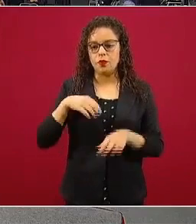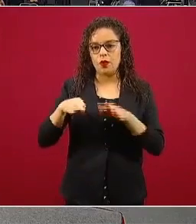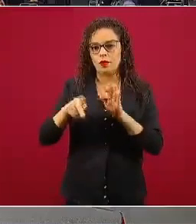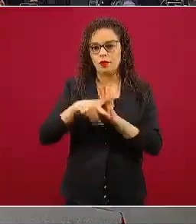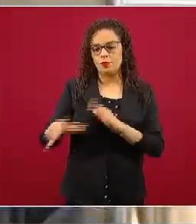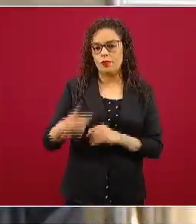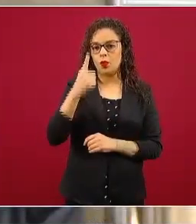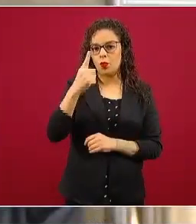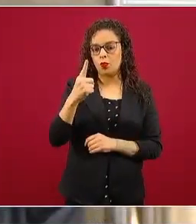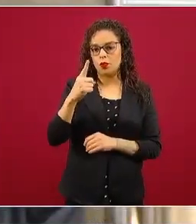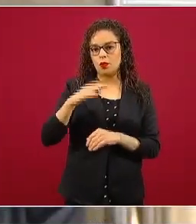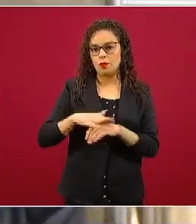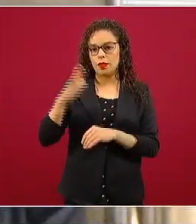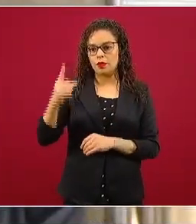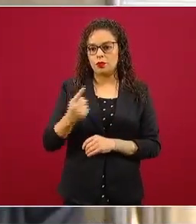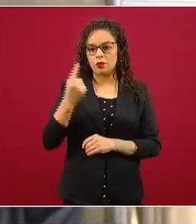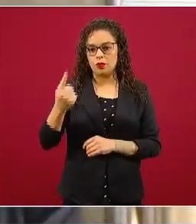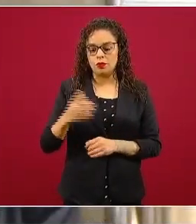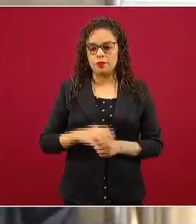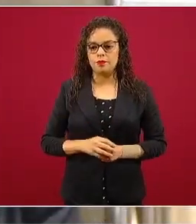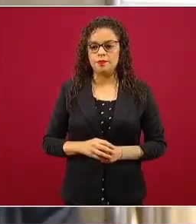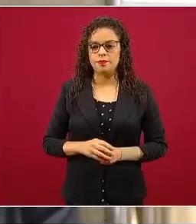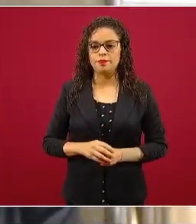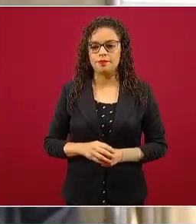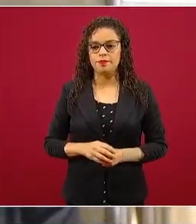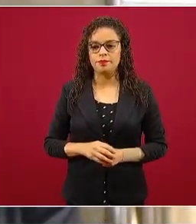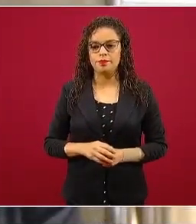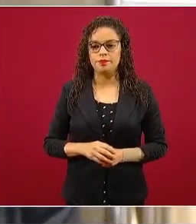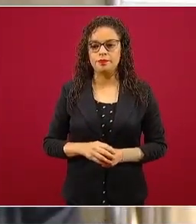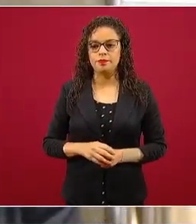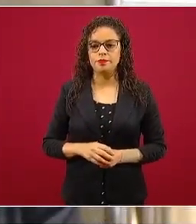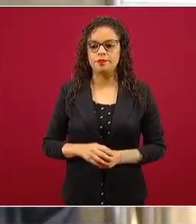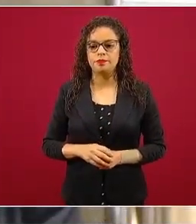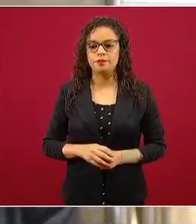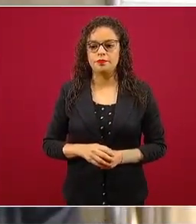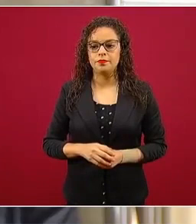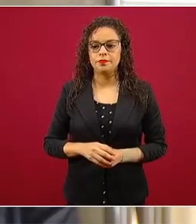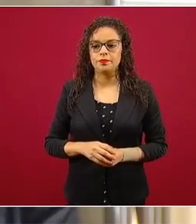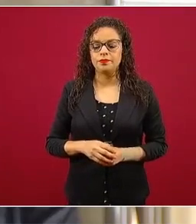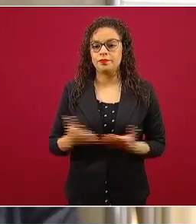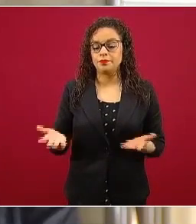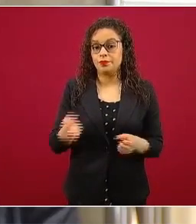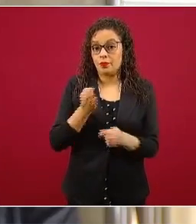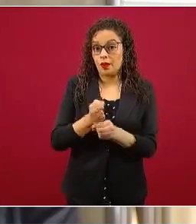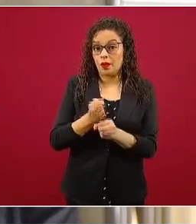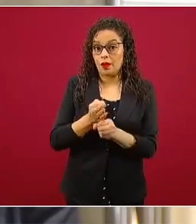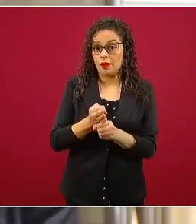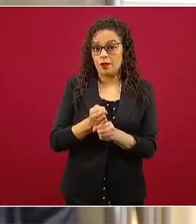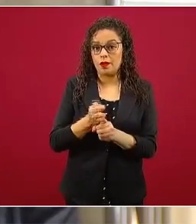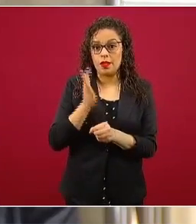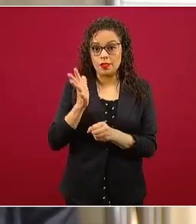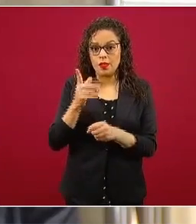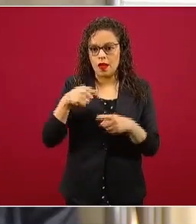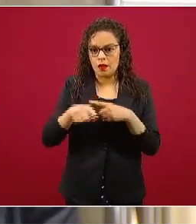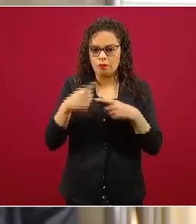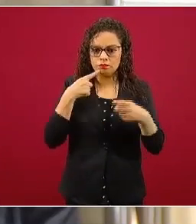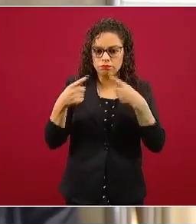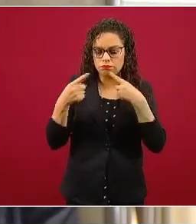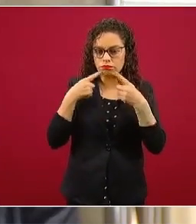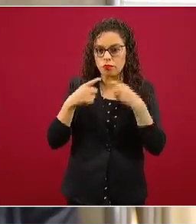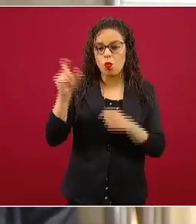a esta situación de que, bueno, ya está como la discusión de cuándo se